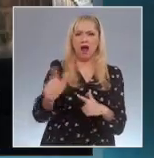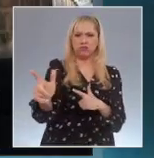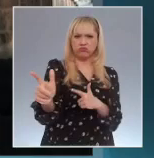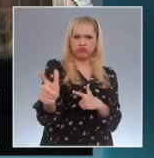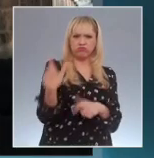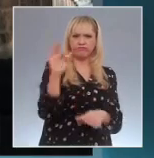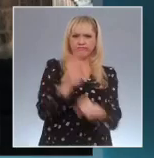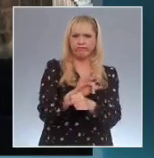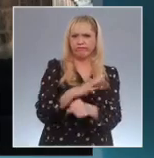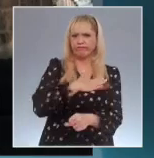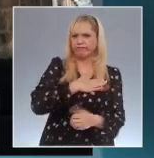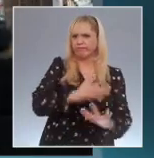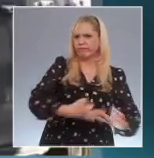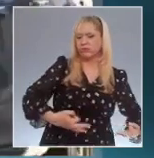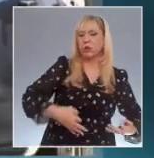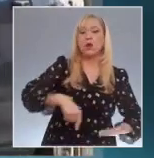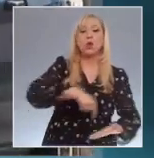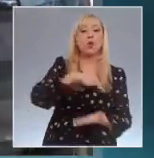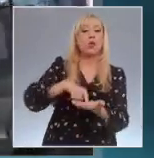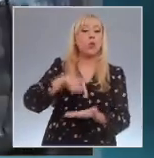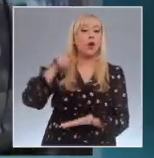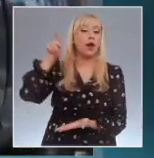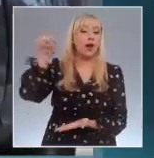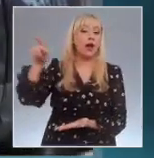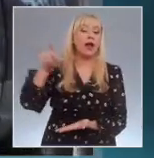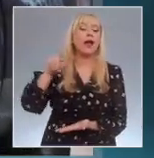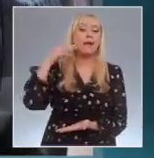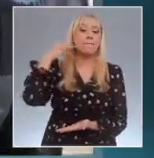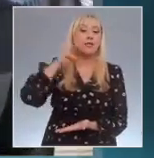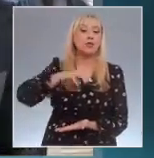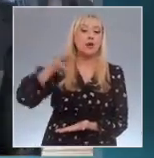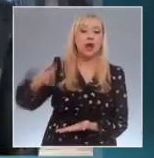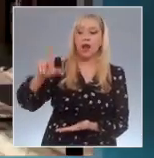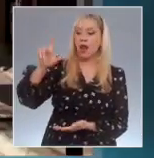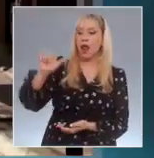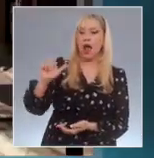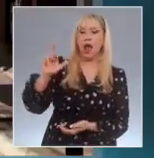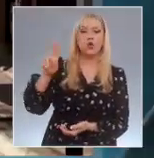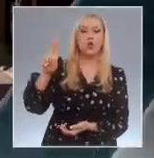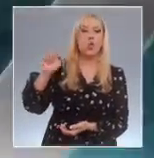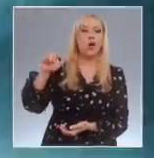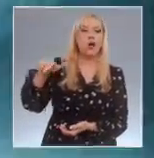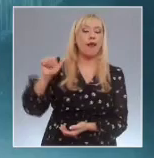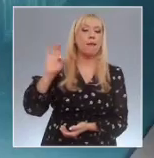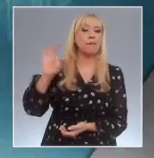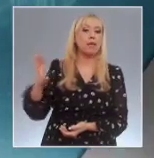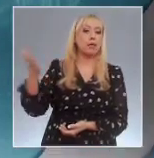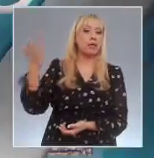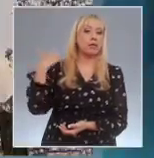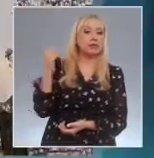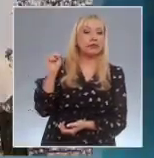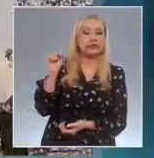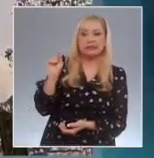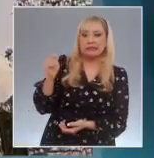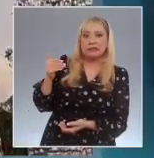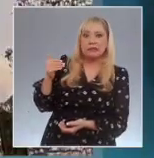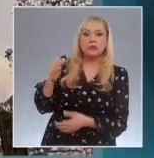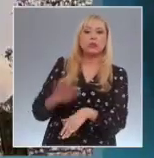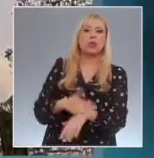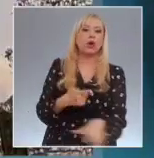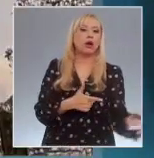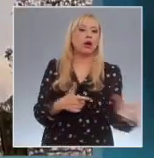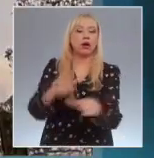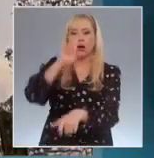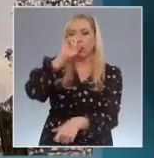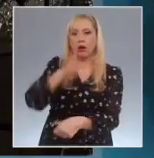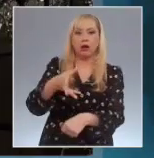La Ruana, Michoacán. Señaló que faltó sustento en la demanda por portación ilegal de armas. La Comisión